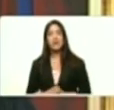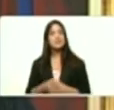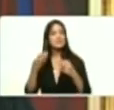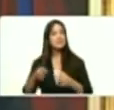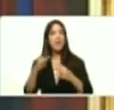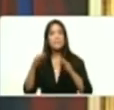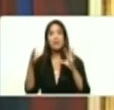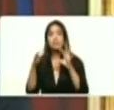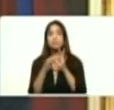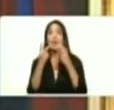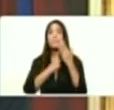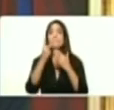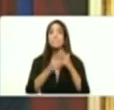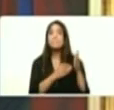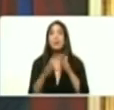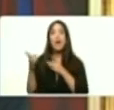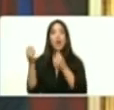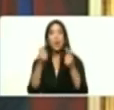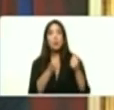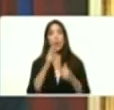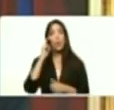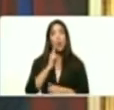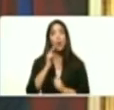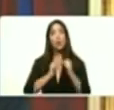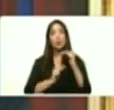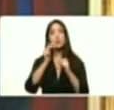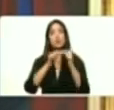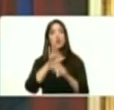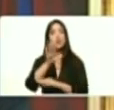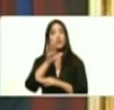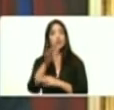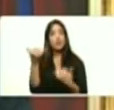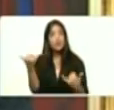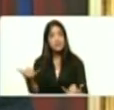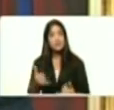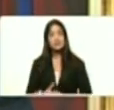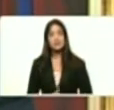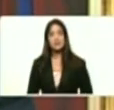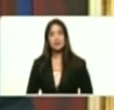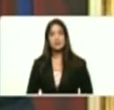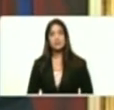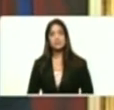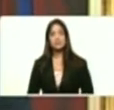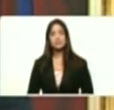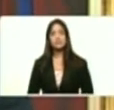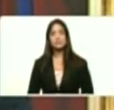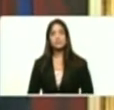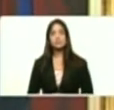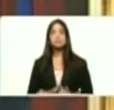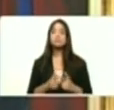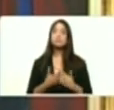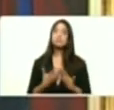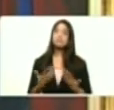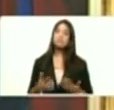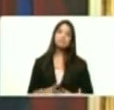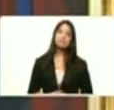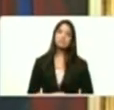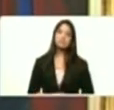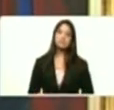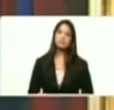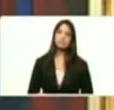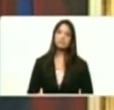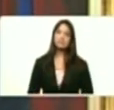más articulando la agenda económica bolivariana. Construyendo el futuro desde ya. Así que, compañeros, compatriotas.